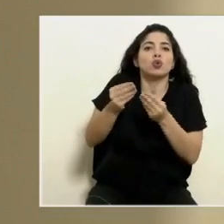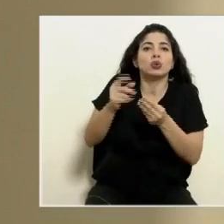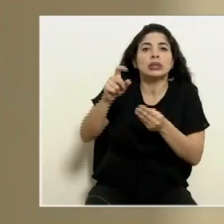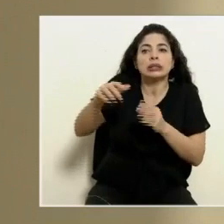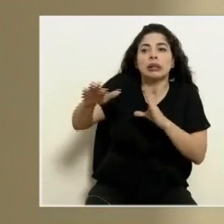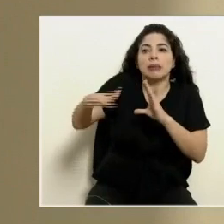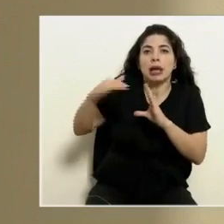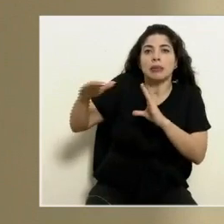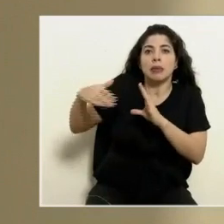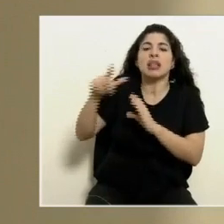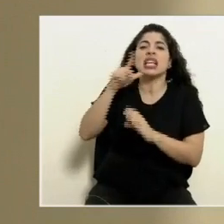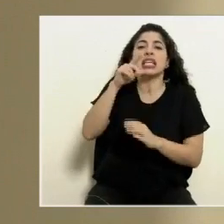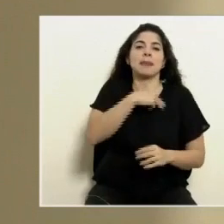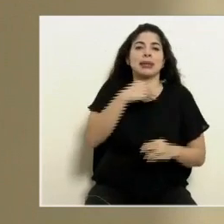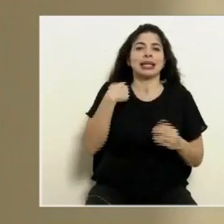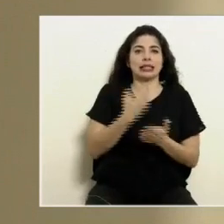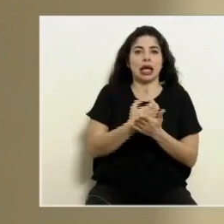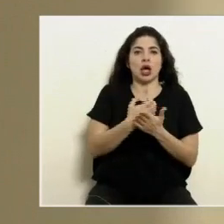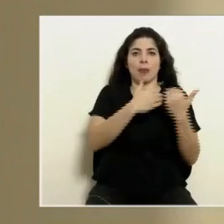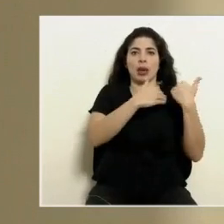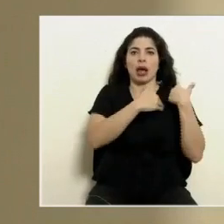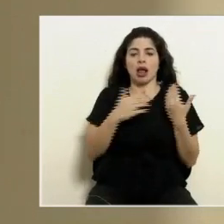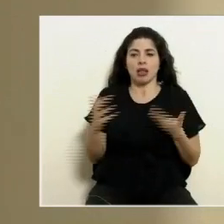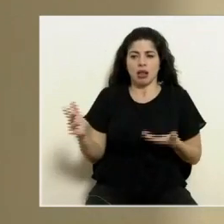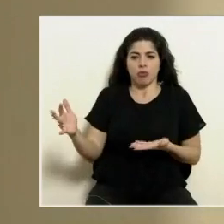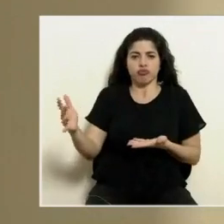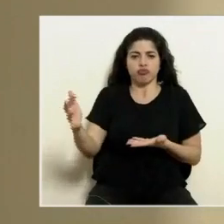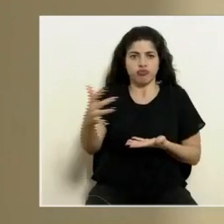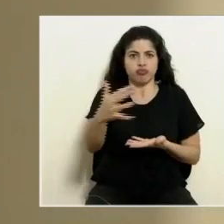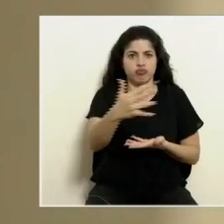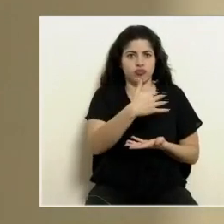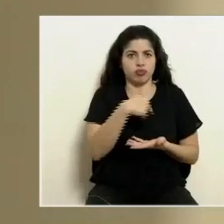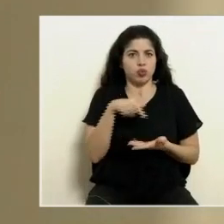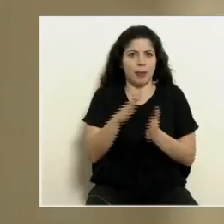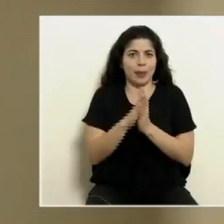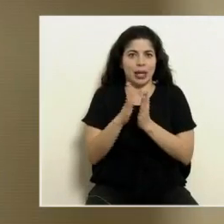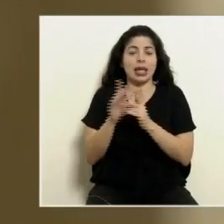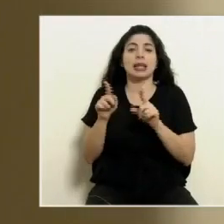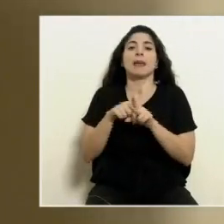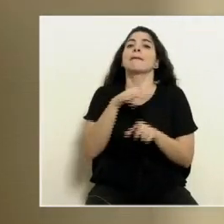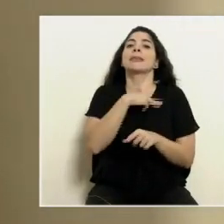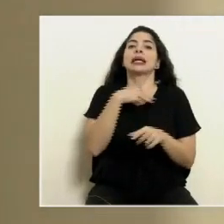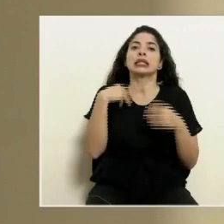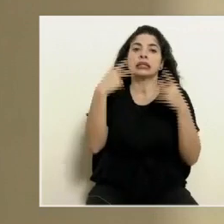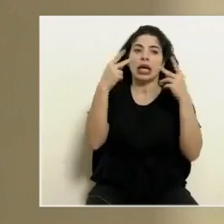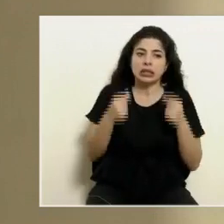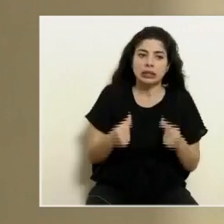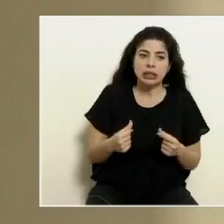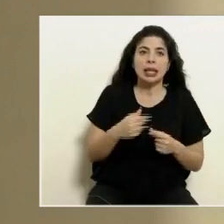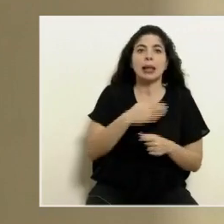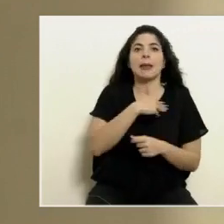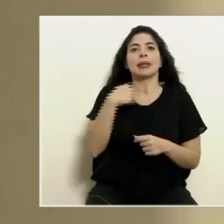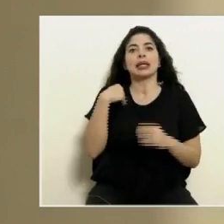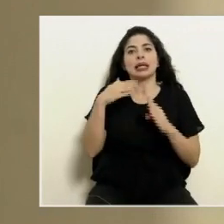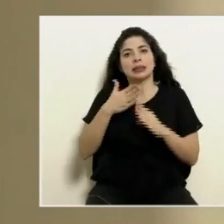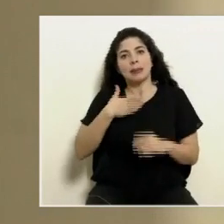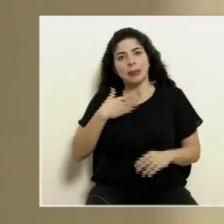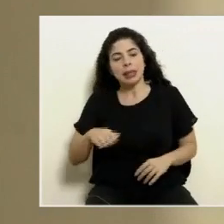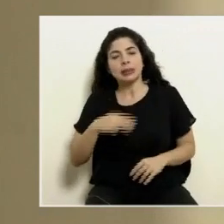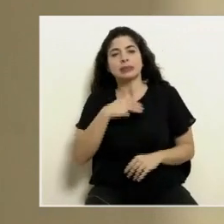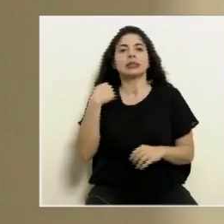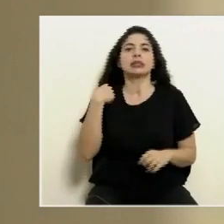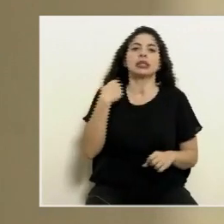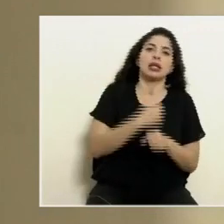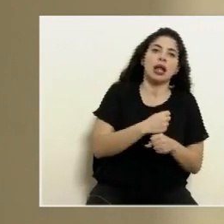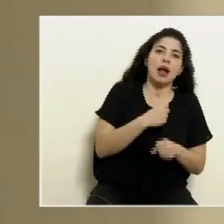señora ministra de Economía y también con el señor ministro de Hacienda, la ministra de Presidencia, la ministra de